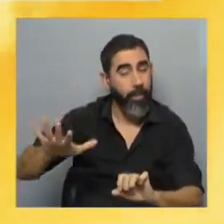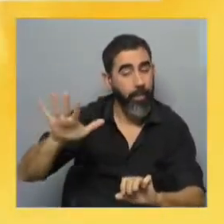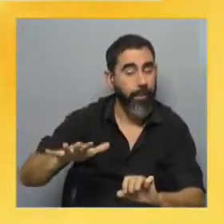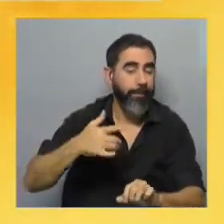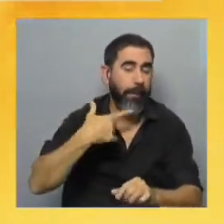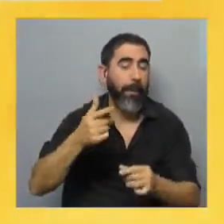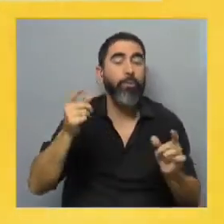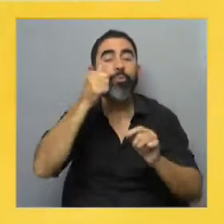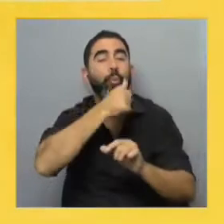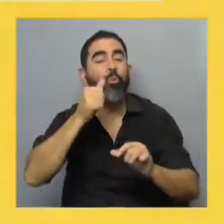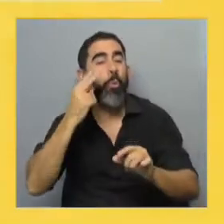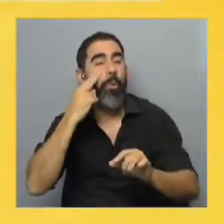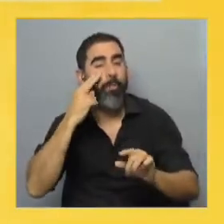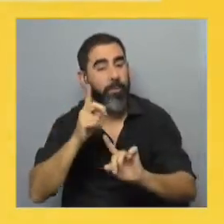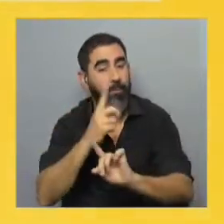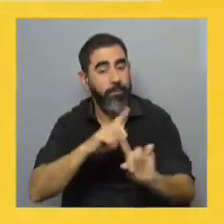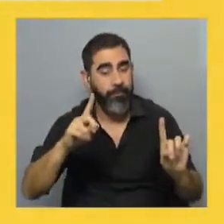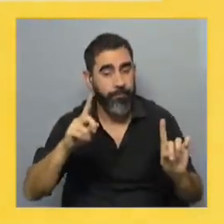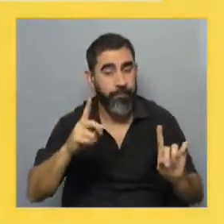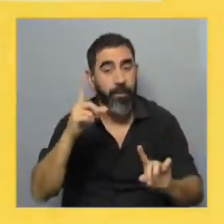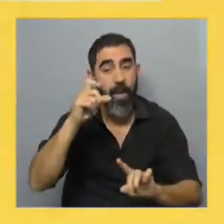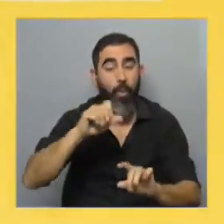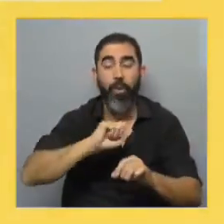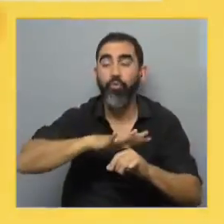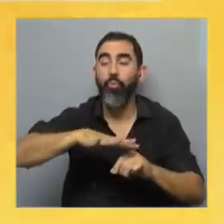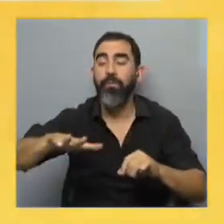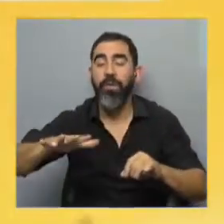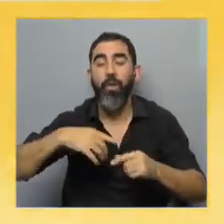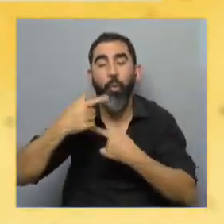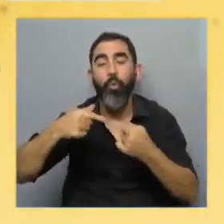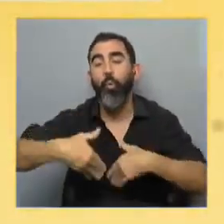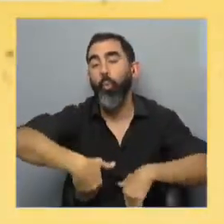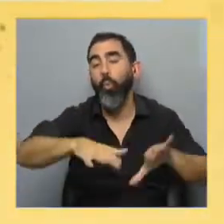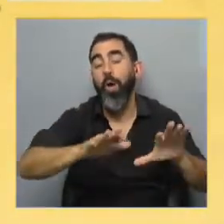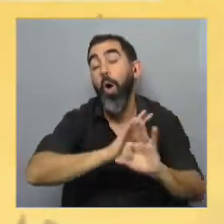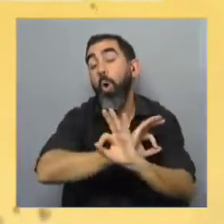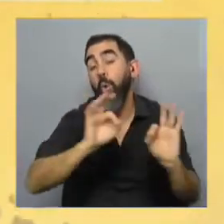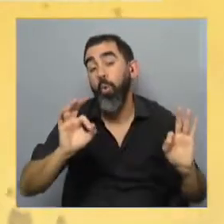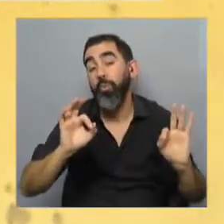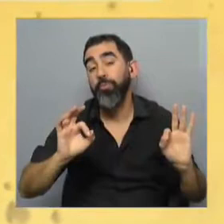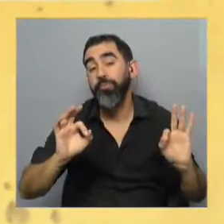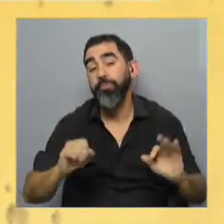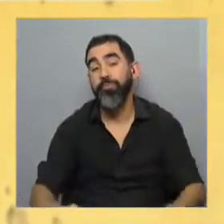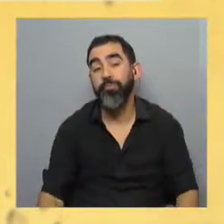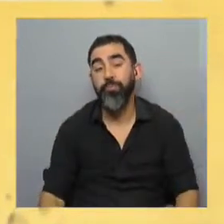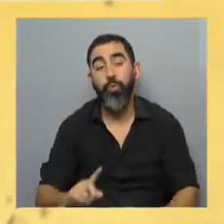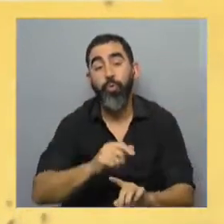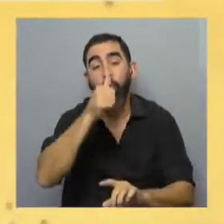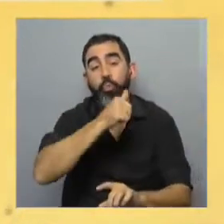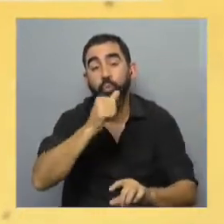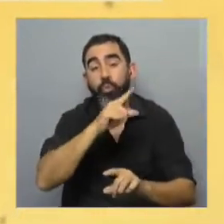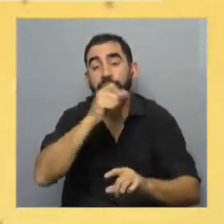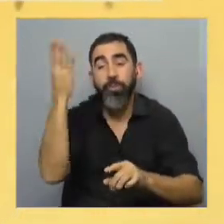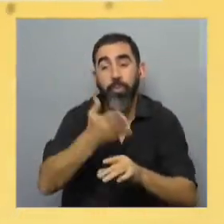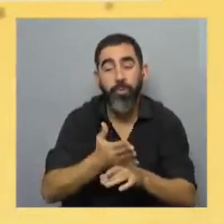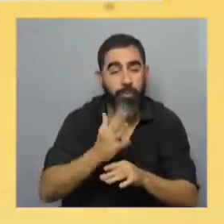bueno, con esto queda resuelto y el resto de las aguas superficiales, bueno, que sigan su curso, o que, bueno, no sea la solución que uno